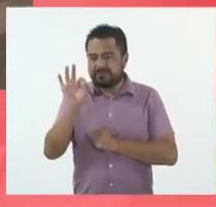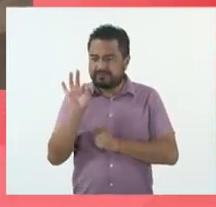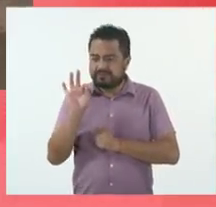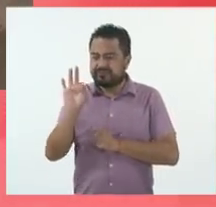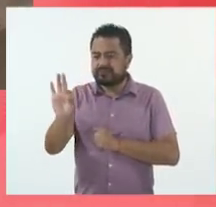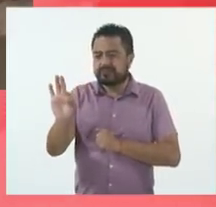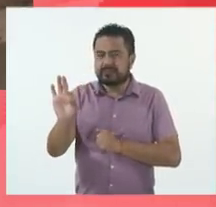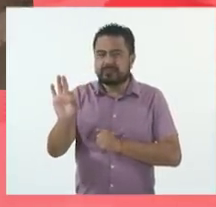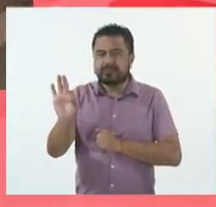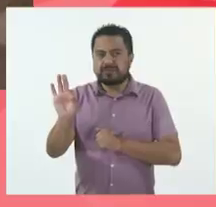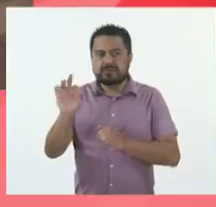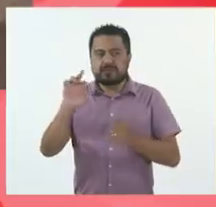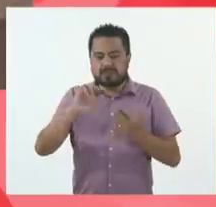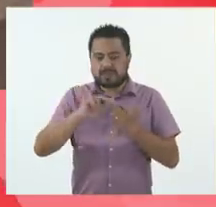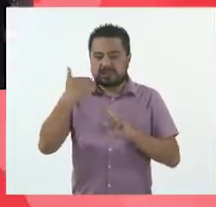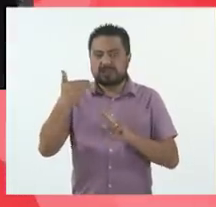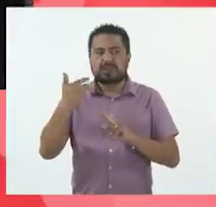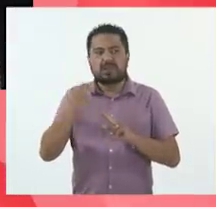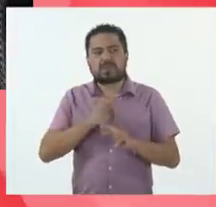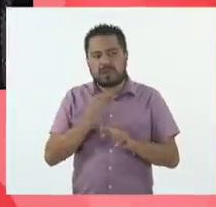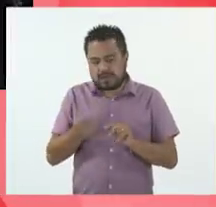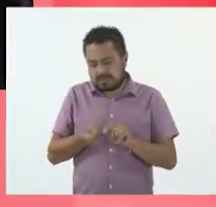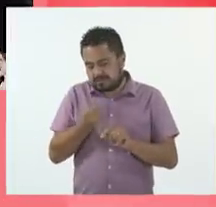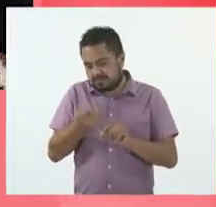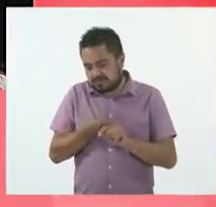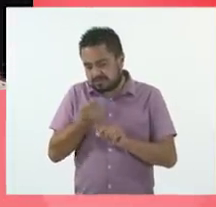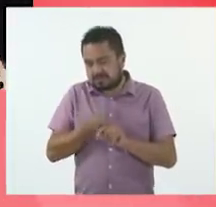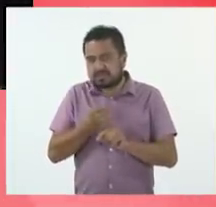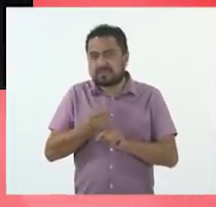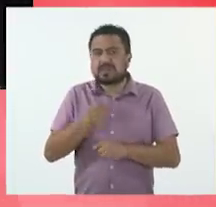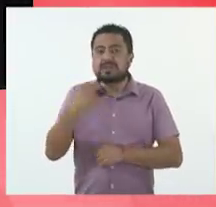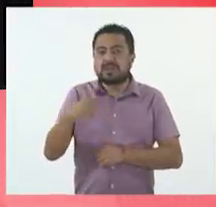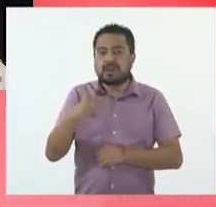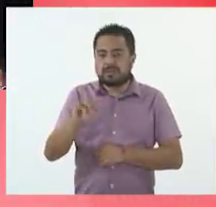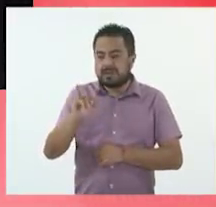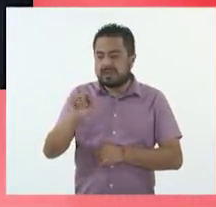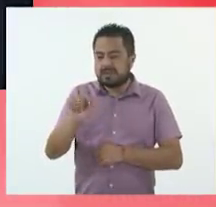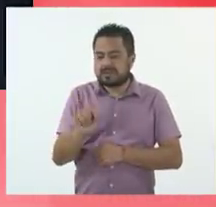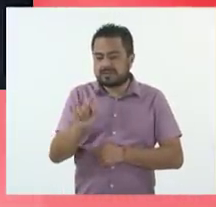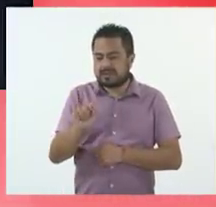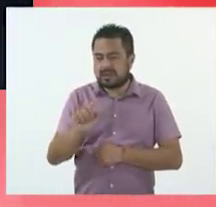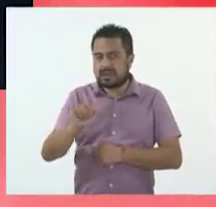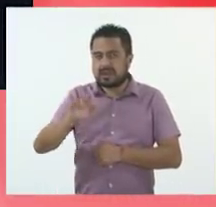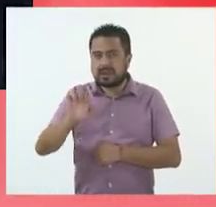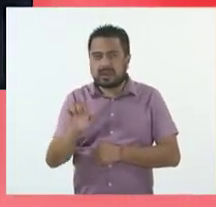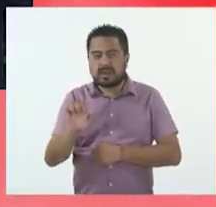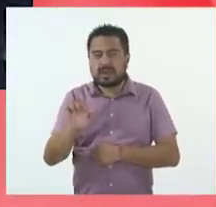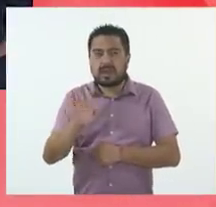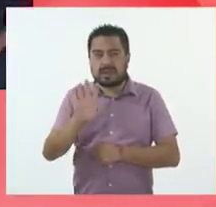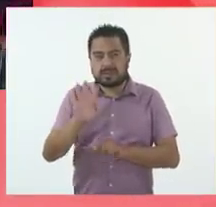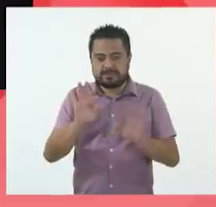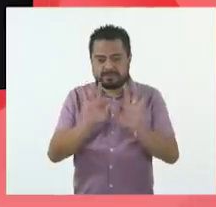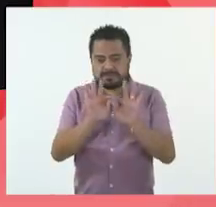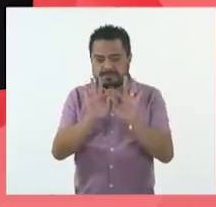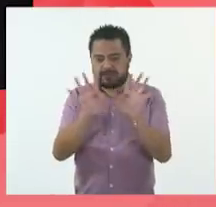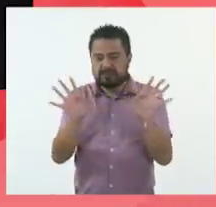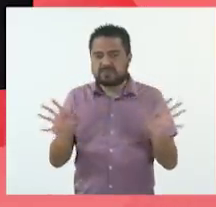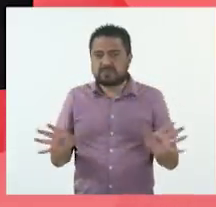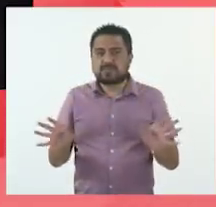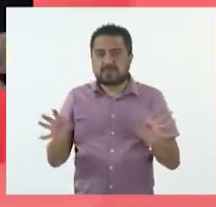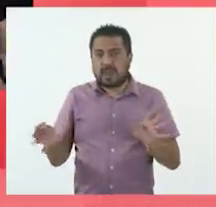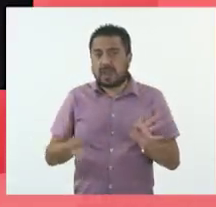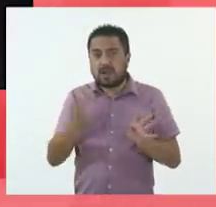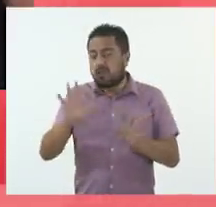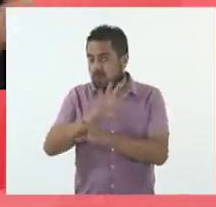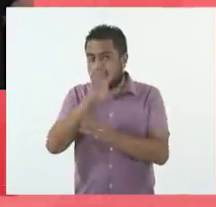Listo, damos un hilo y la vamos a coser, pero es ixtle. Mire, ver lo que es la orilla. La falda también está